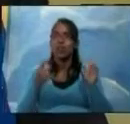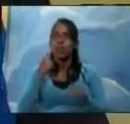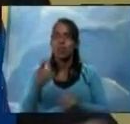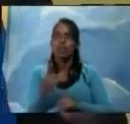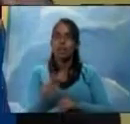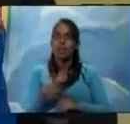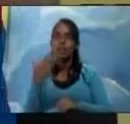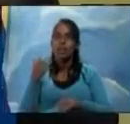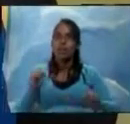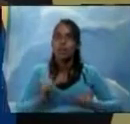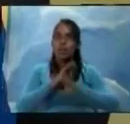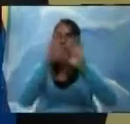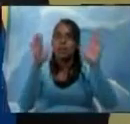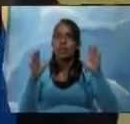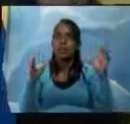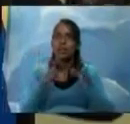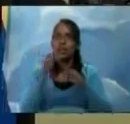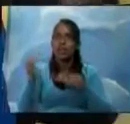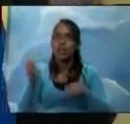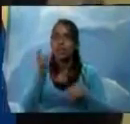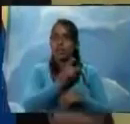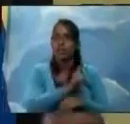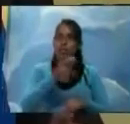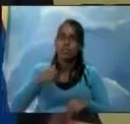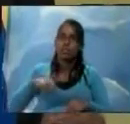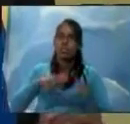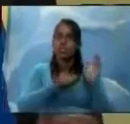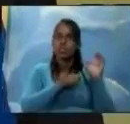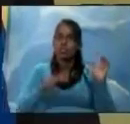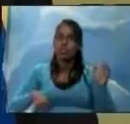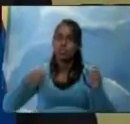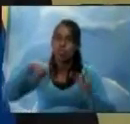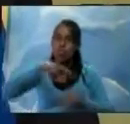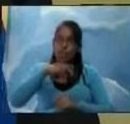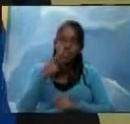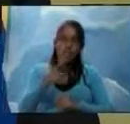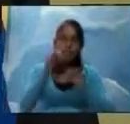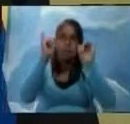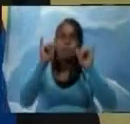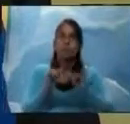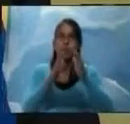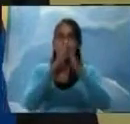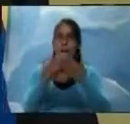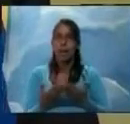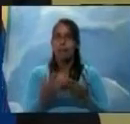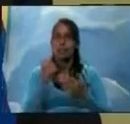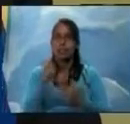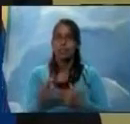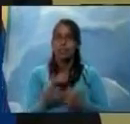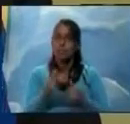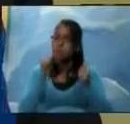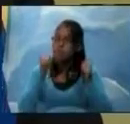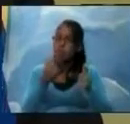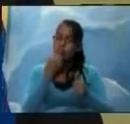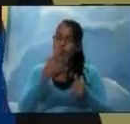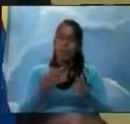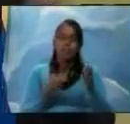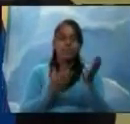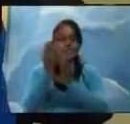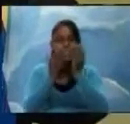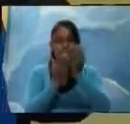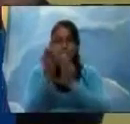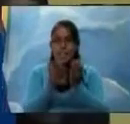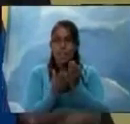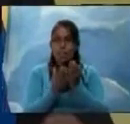Qué maravilloso que al cielito, que al cielote, el Señor también nos diga esta misma palabra. Dice: bien, buen siervo